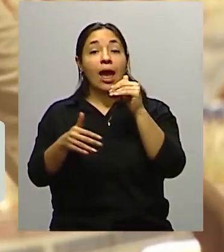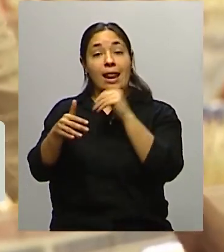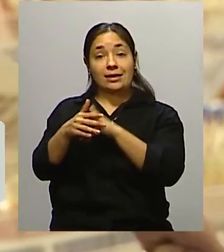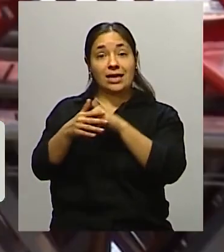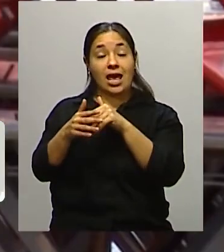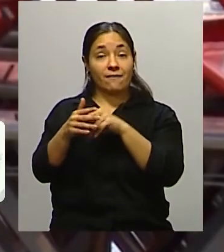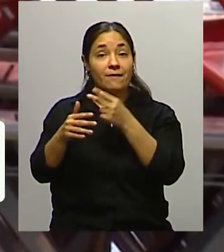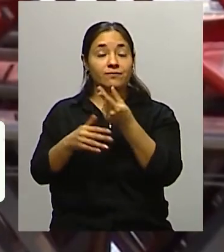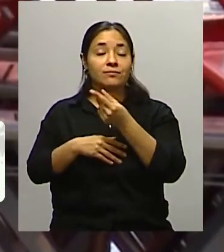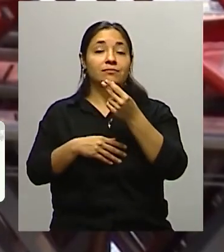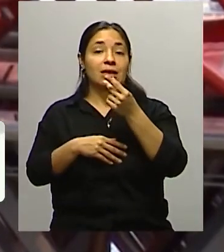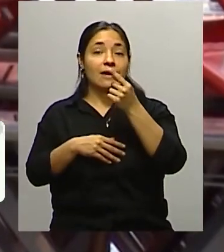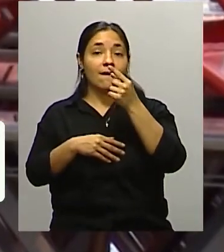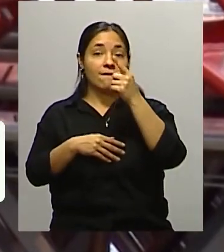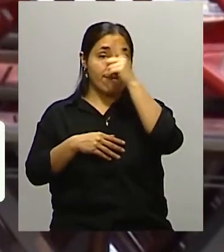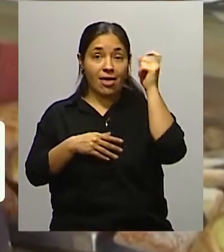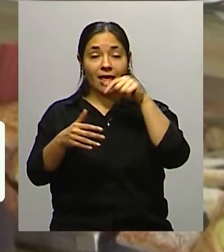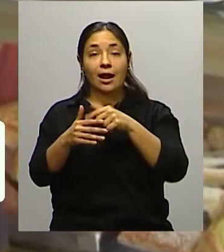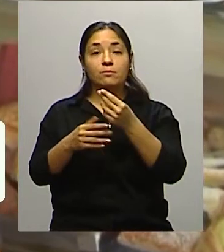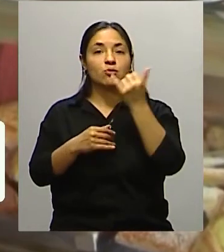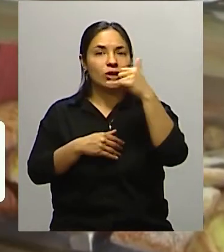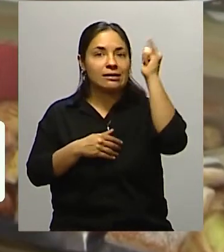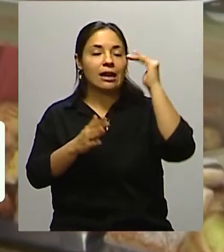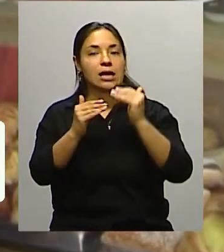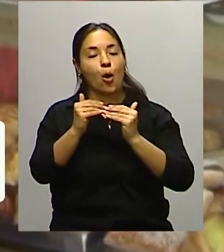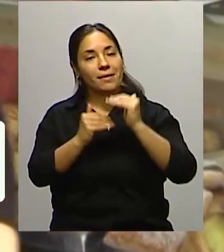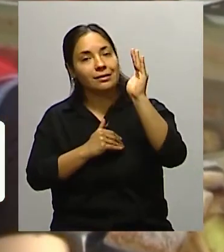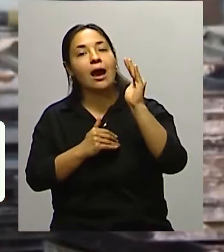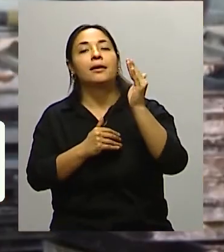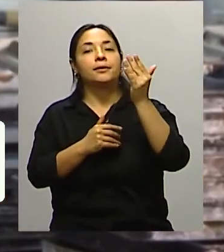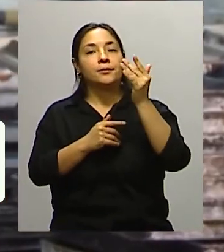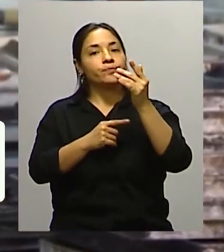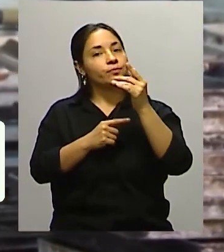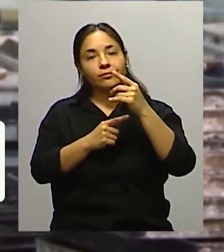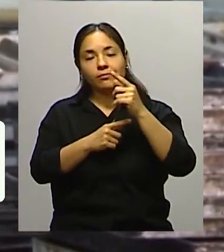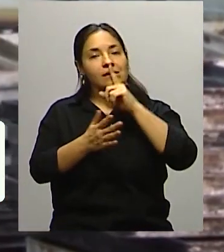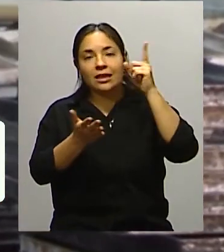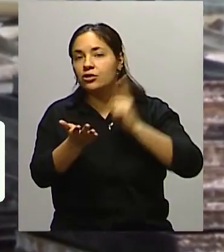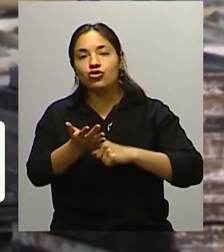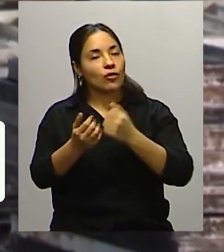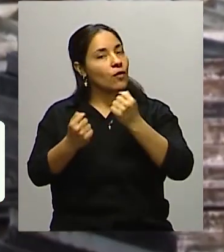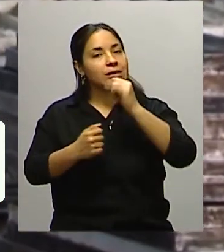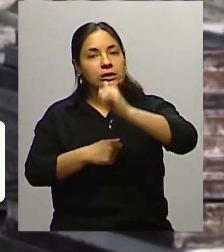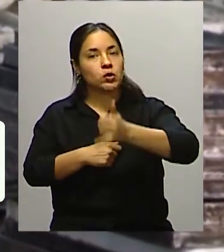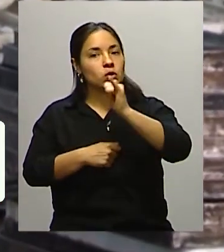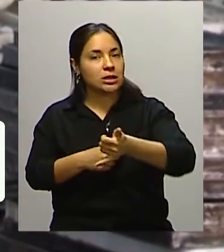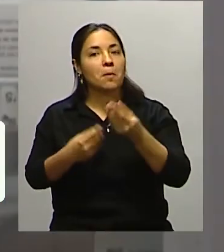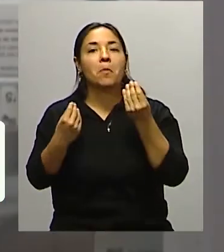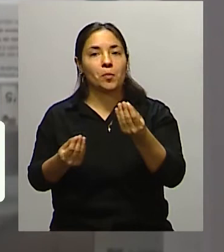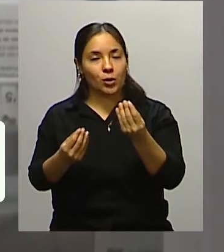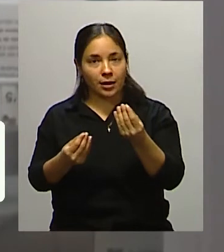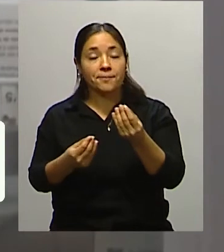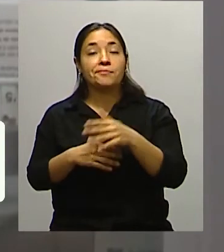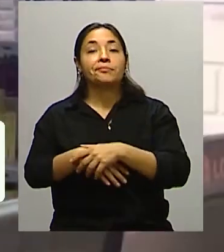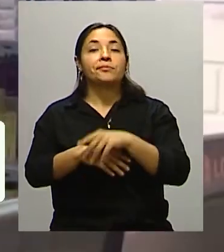de convencer que tenía que subir las tasas de interés, que tenían que ir por un enfoque drástico, porque si no, no iban a poder,